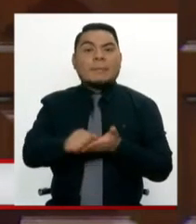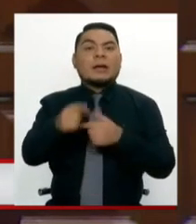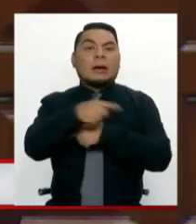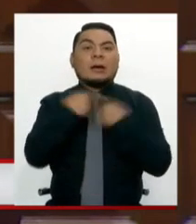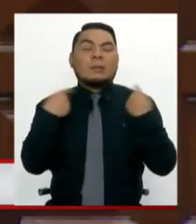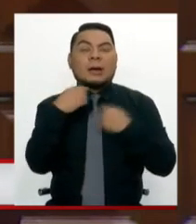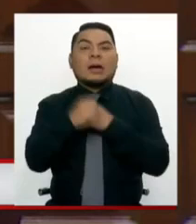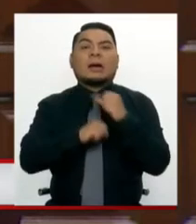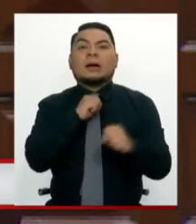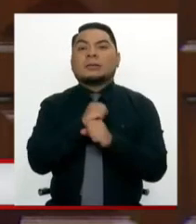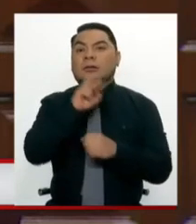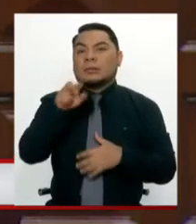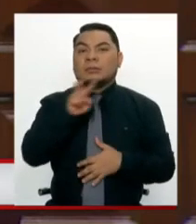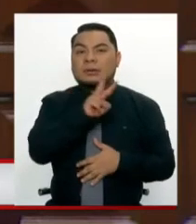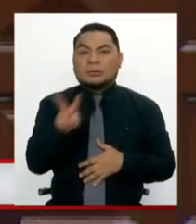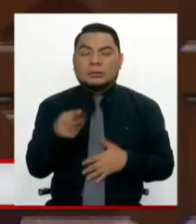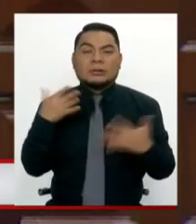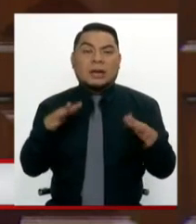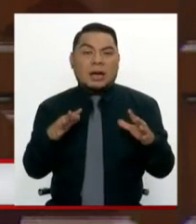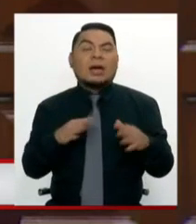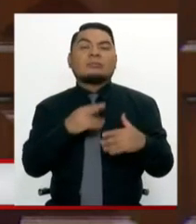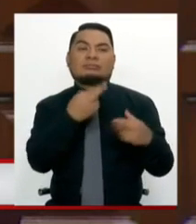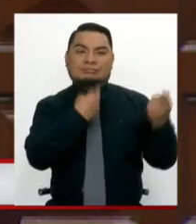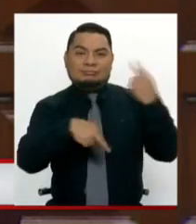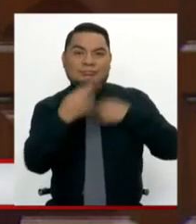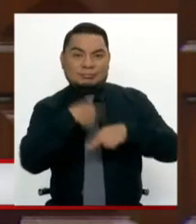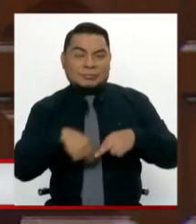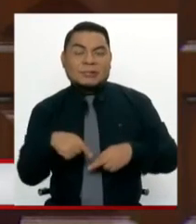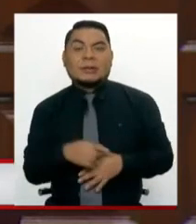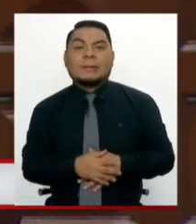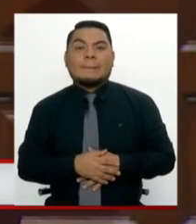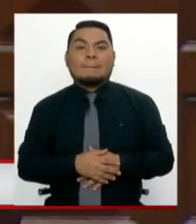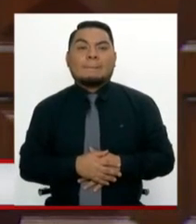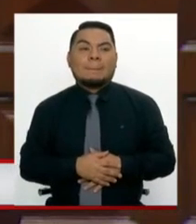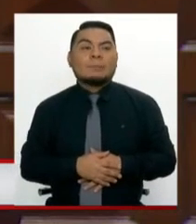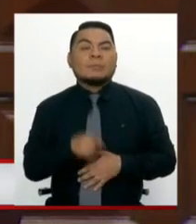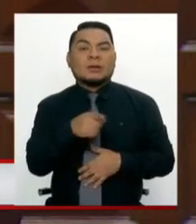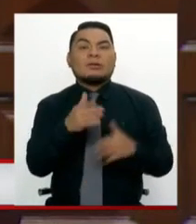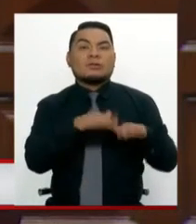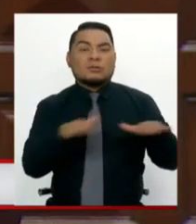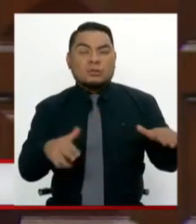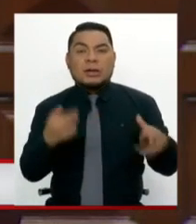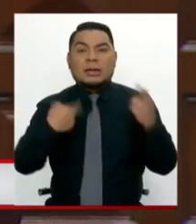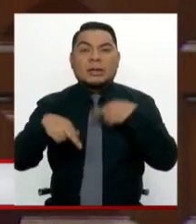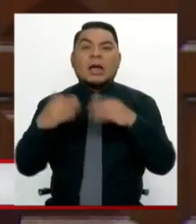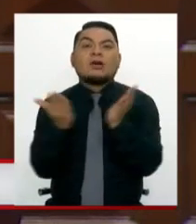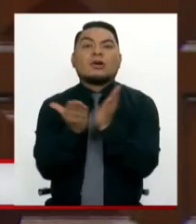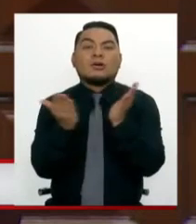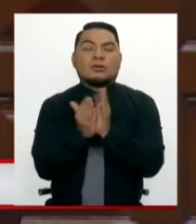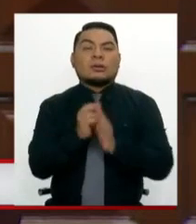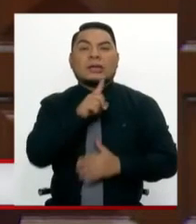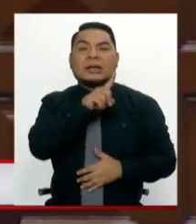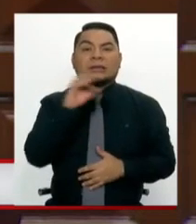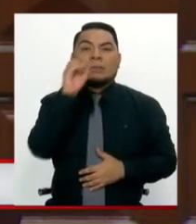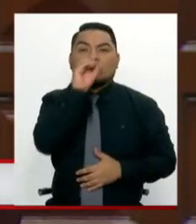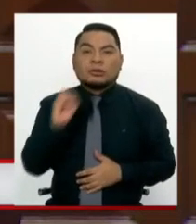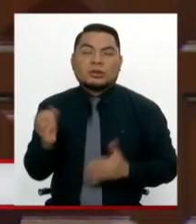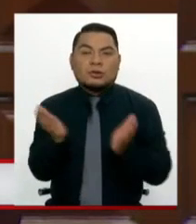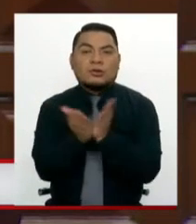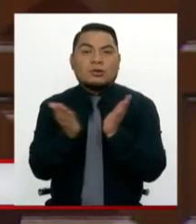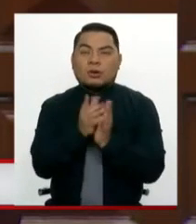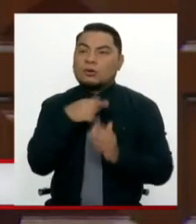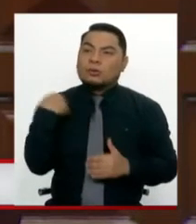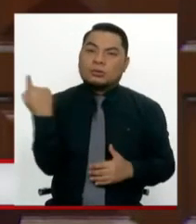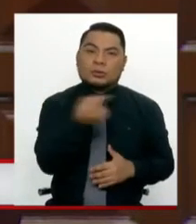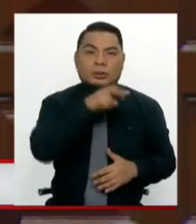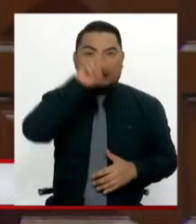marzo del 2022, se completó el retorno a la presencialidad del 100% de instituciones educativas